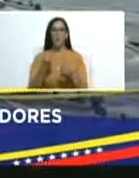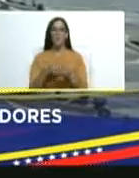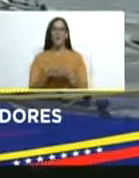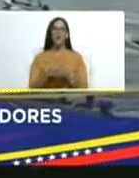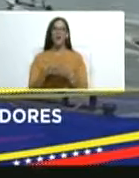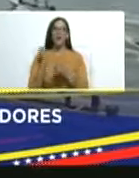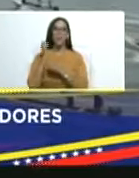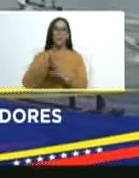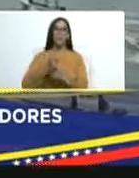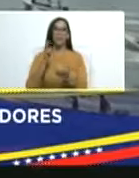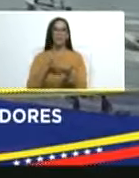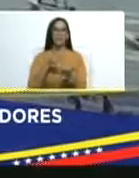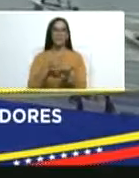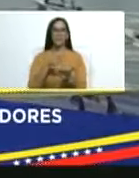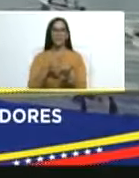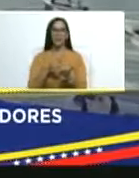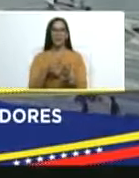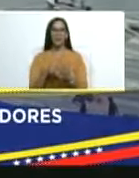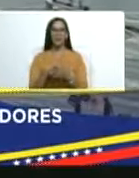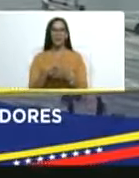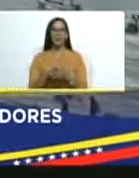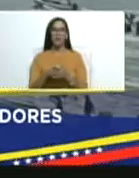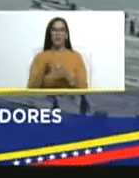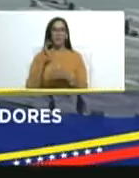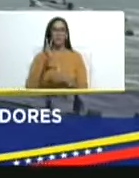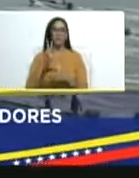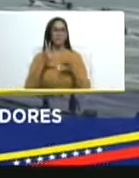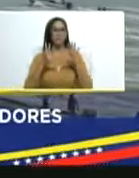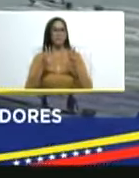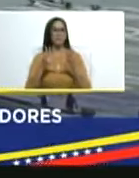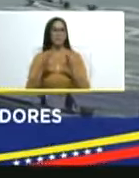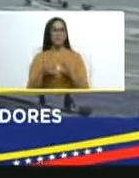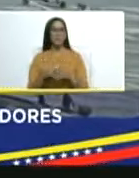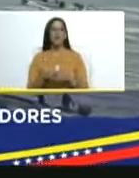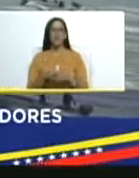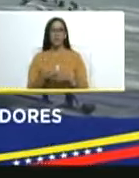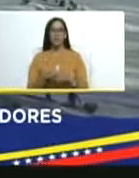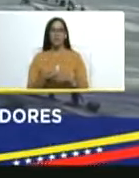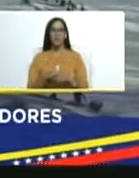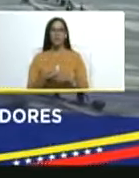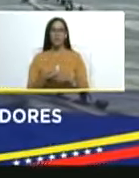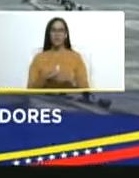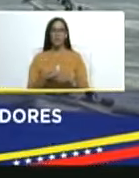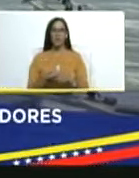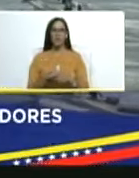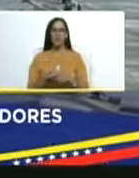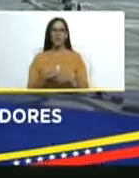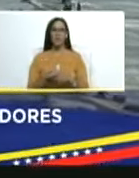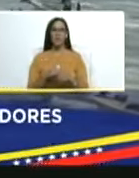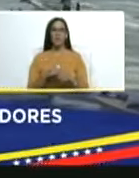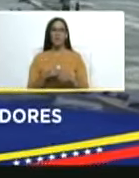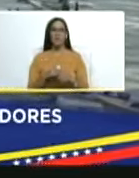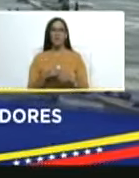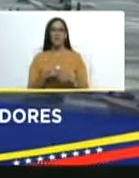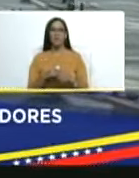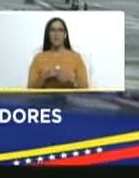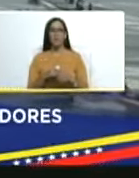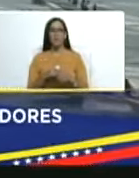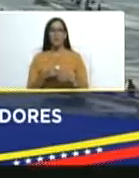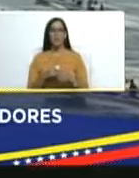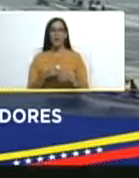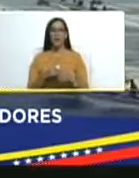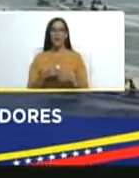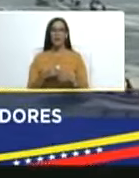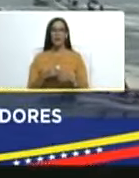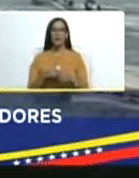pescadora participaron en ello. Con 38 jornadas y más de 278 toneladas rescatadas. No